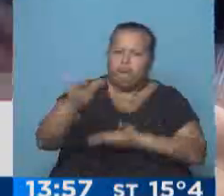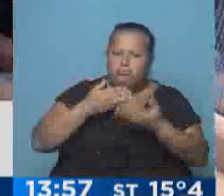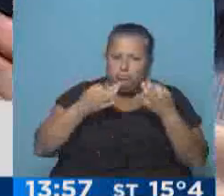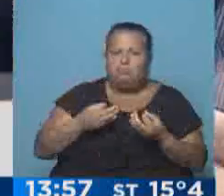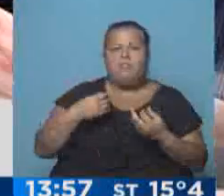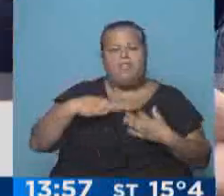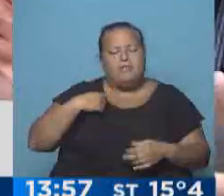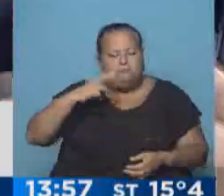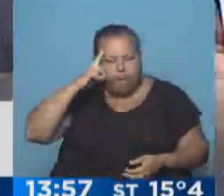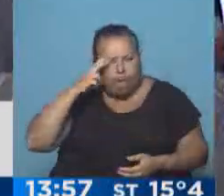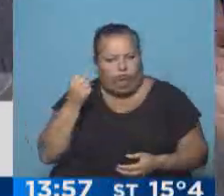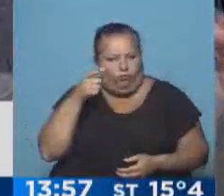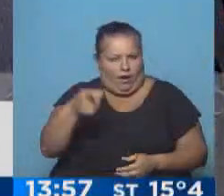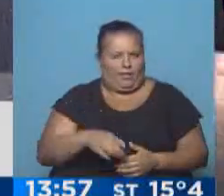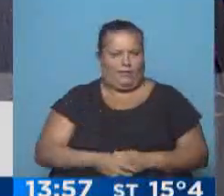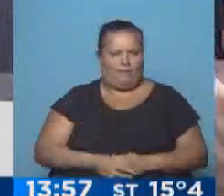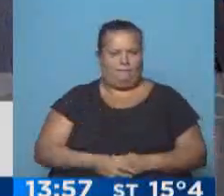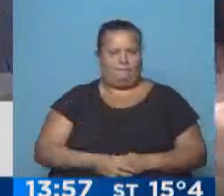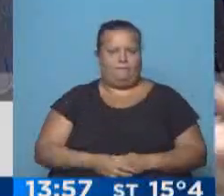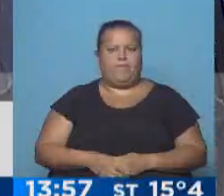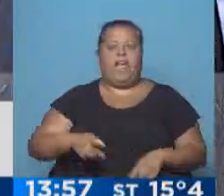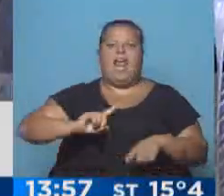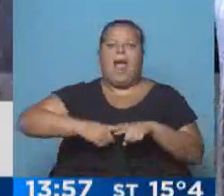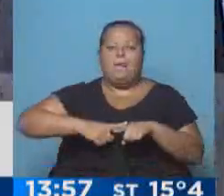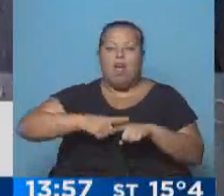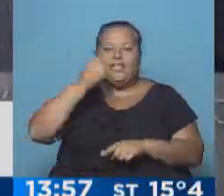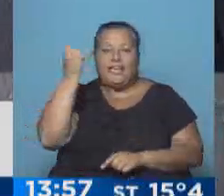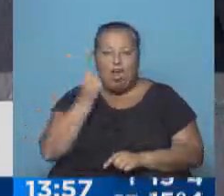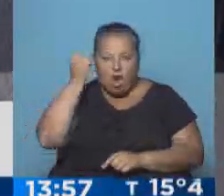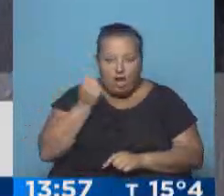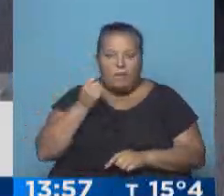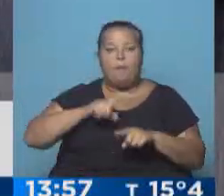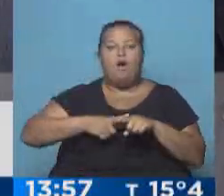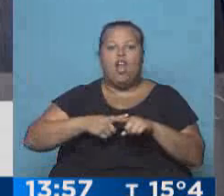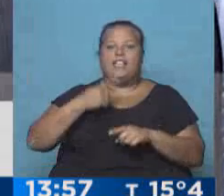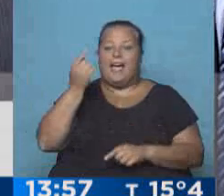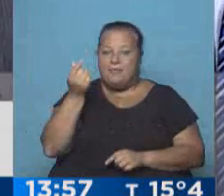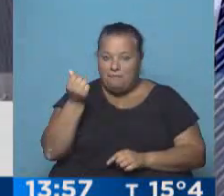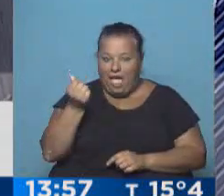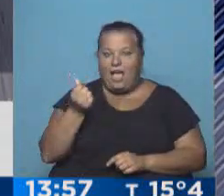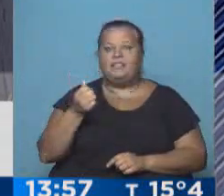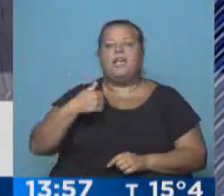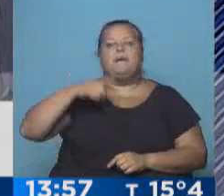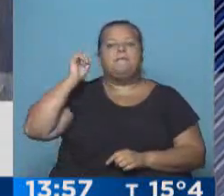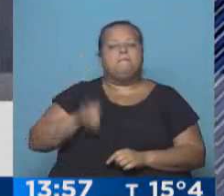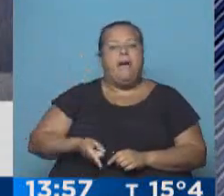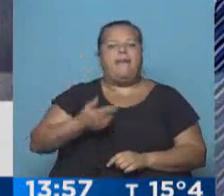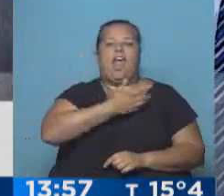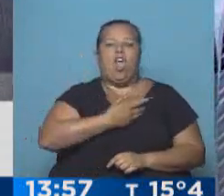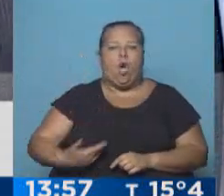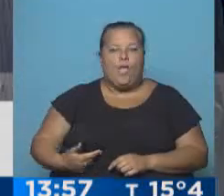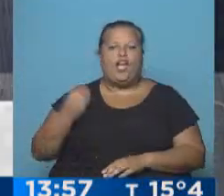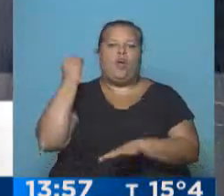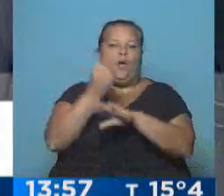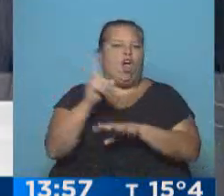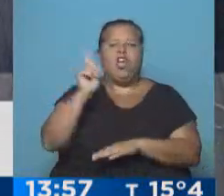que nos merece el mayor de los respetos. La política económica y la política financiera la va a dictar un gobierno